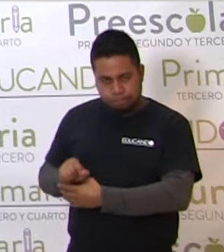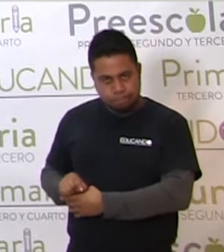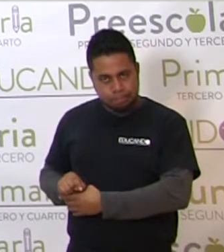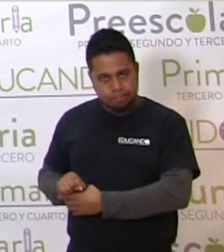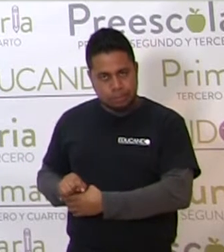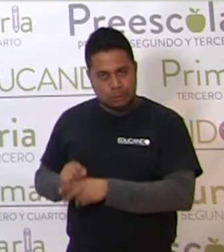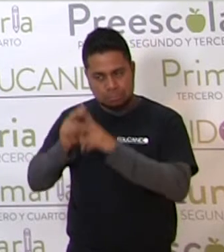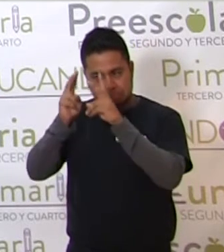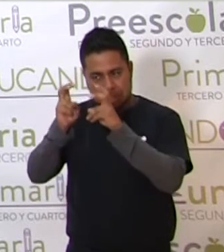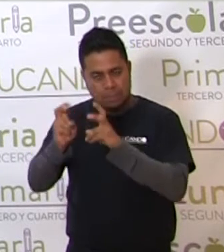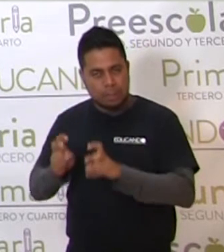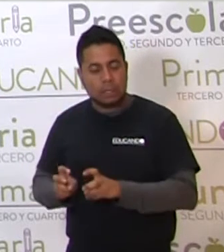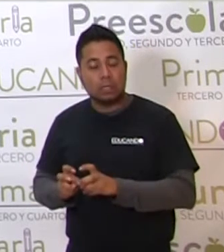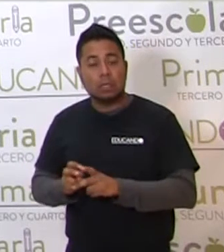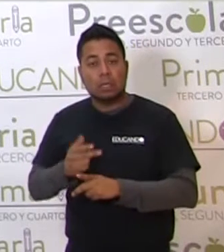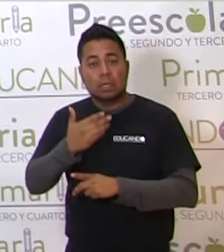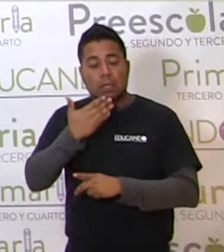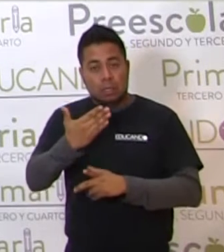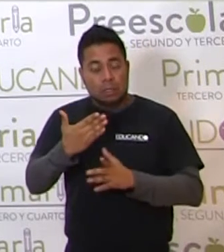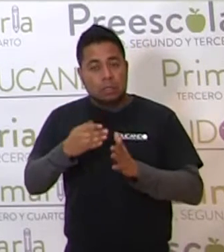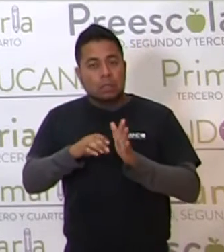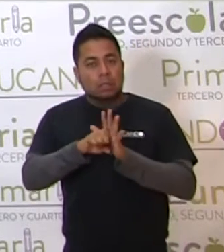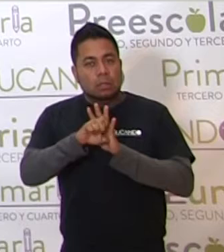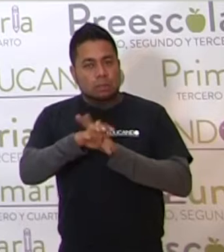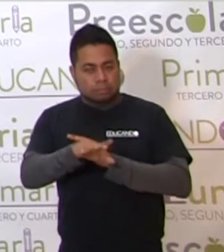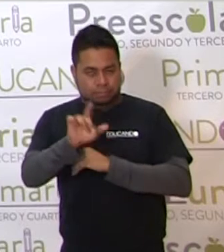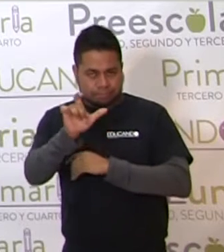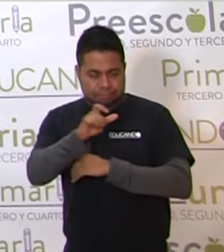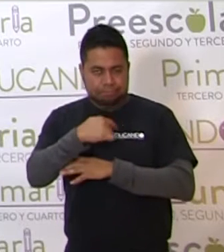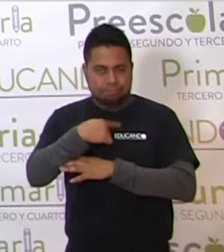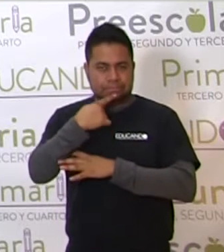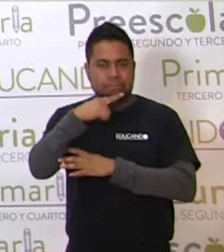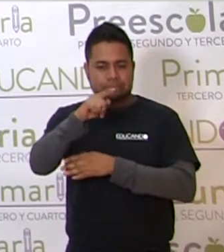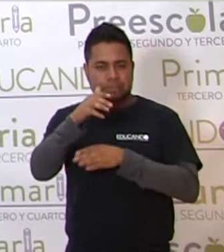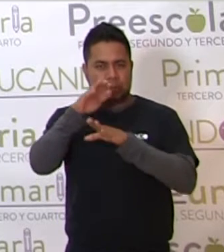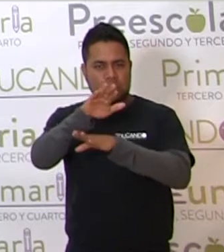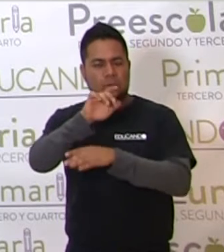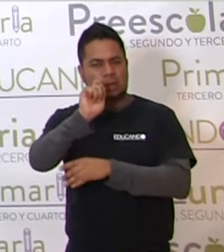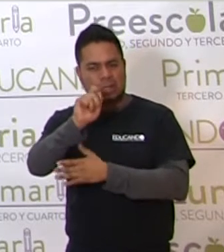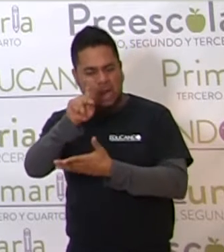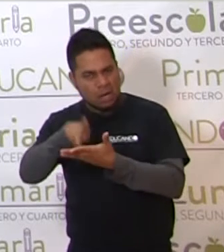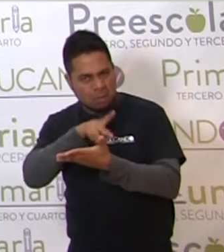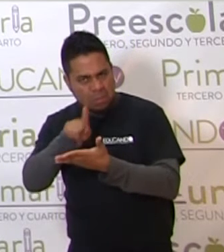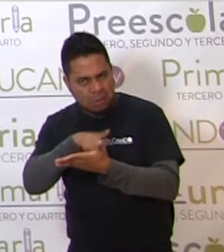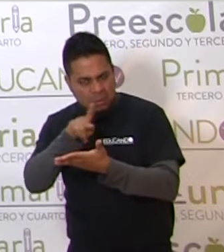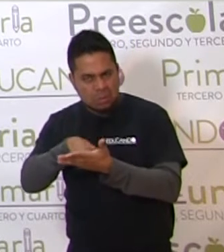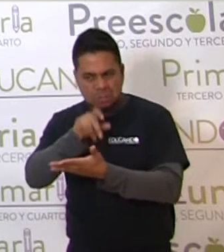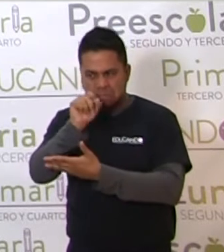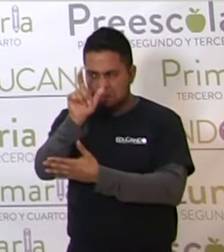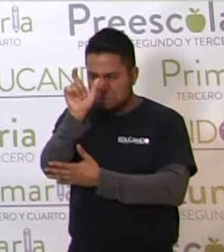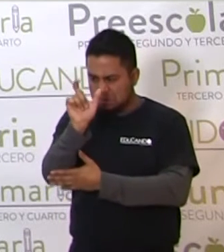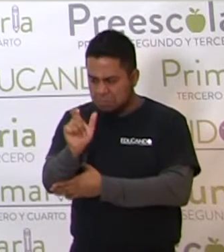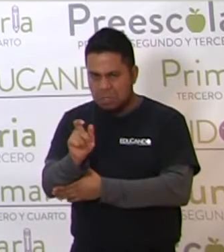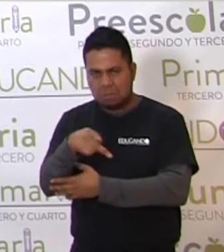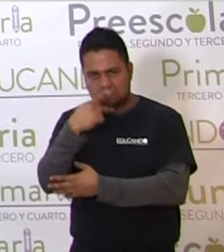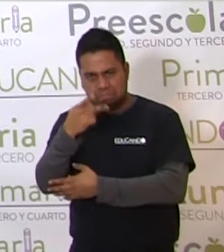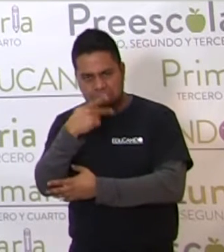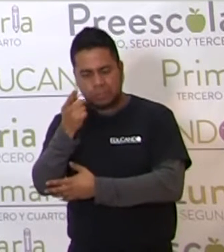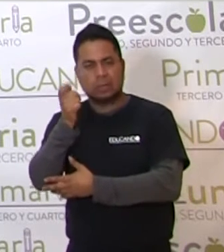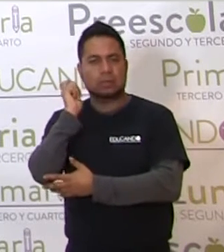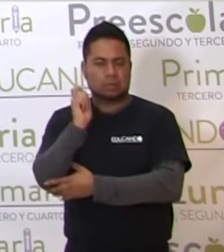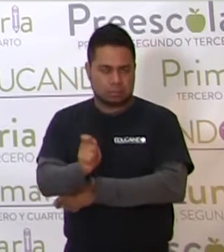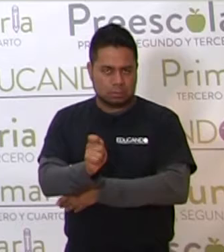bien cuando nos nos referimos a la repetición de una serie de sonidos estamos